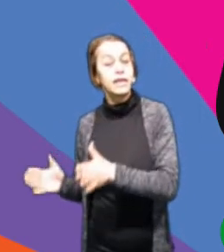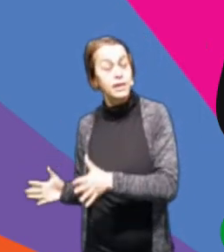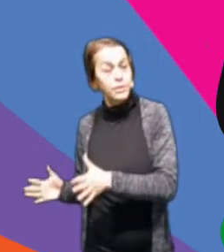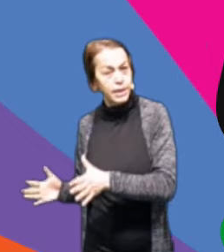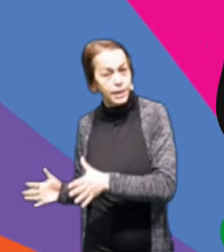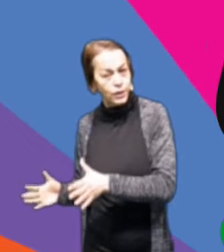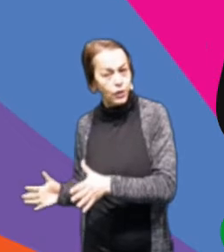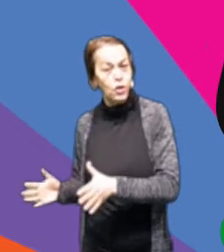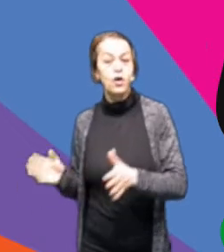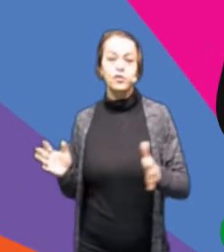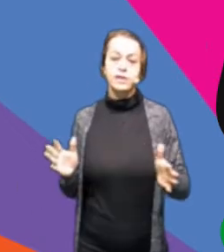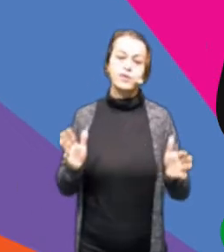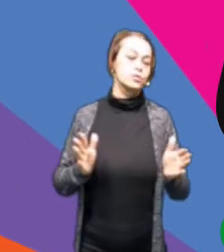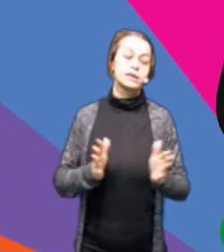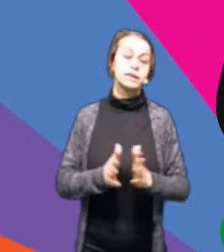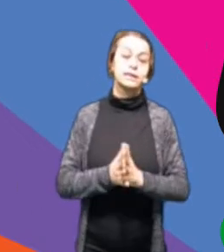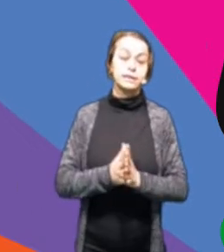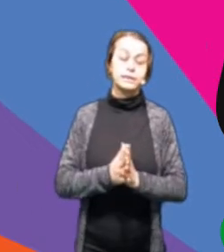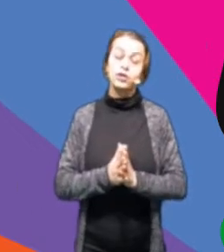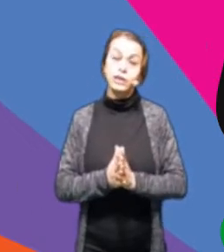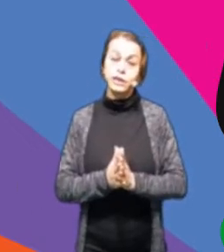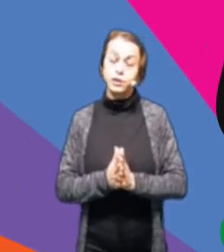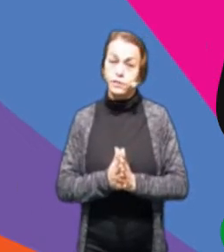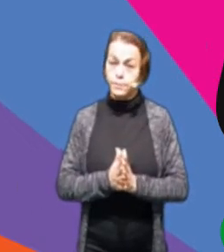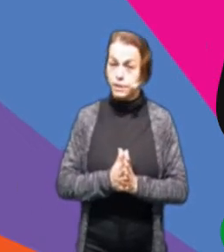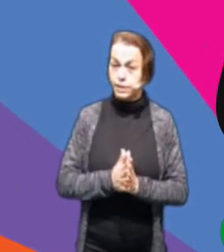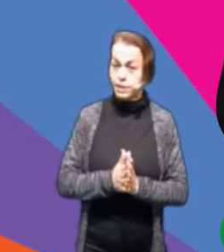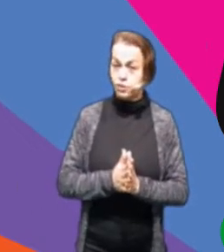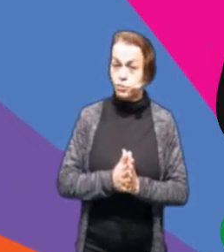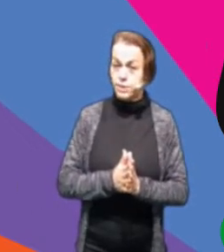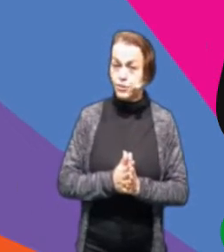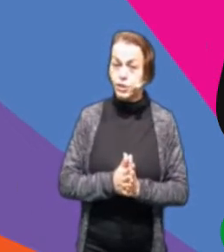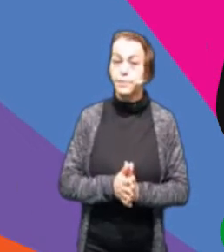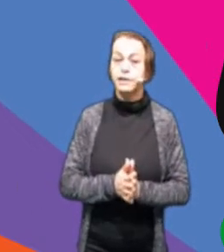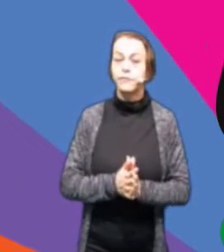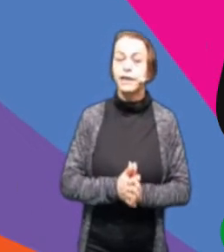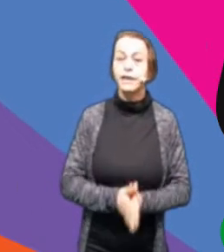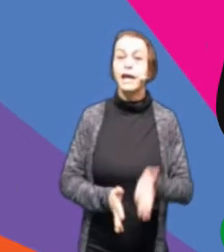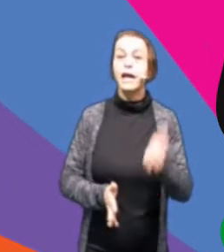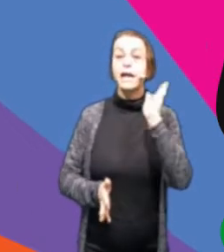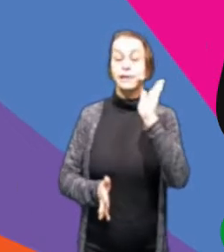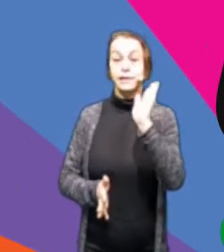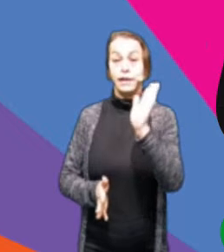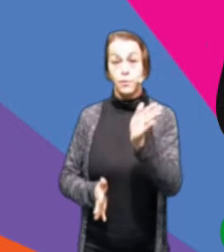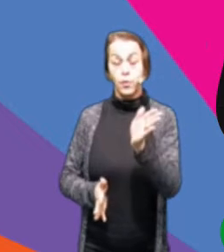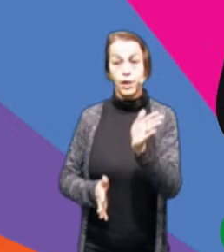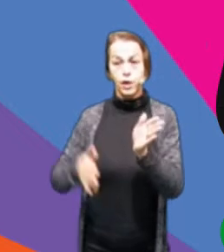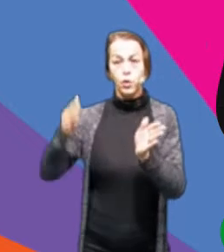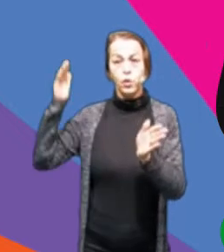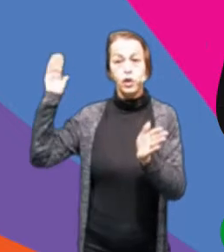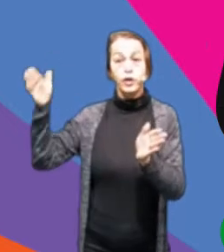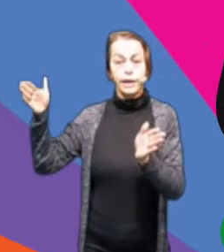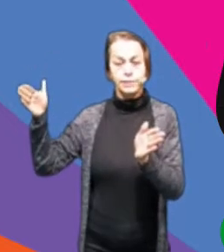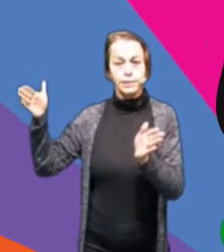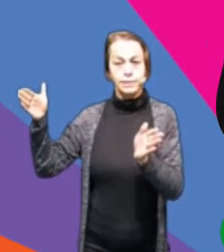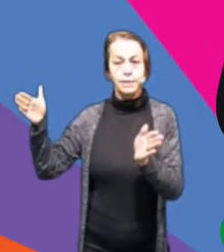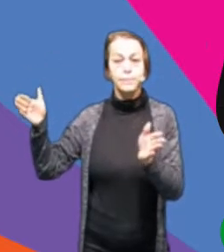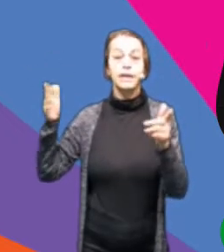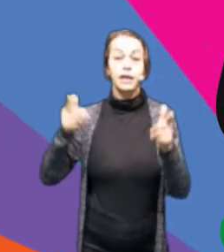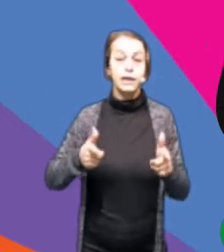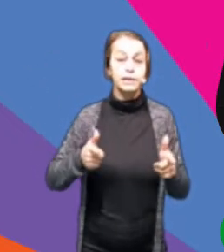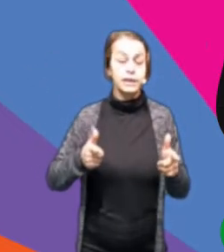de verano. O sea, si usted no tiene todavía planificadas sus vacaciones, planifíquela después de julio y hasta